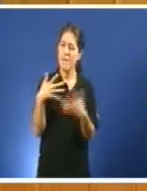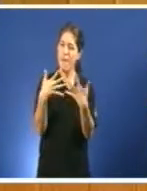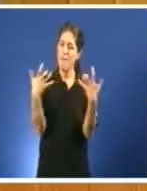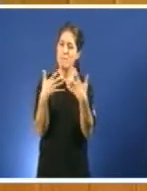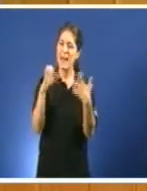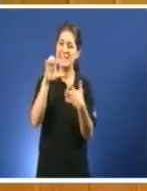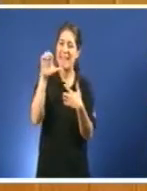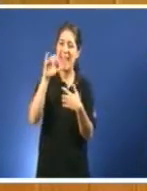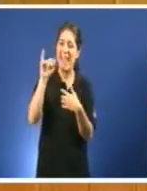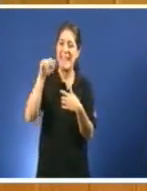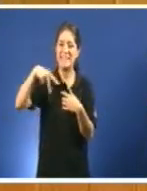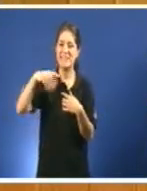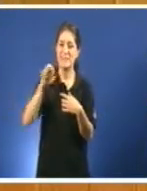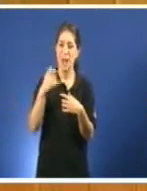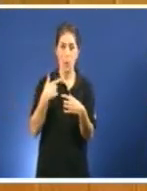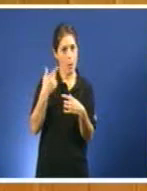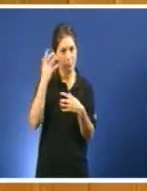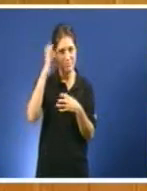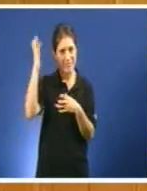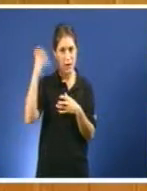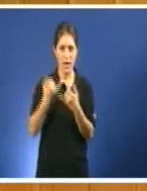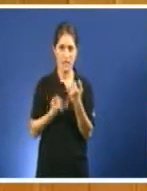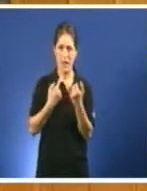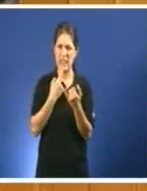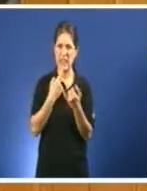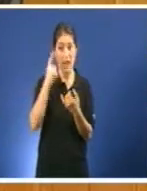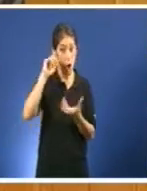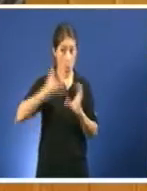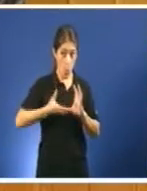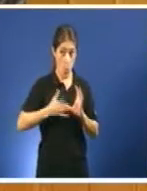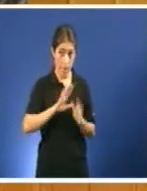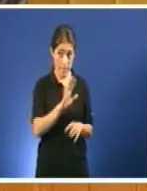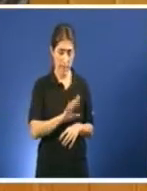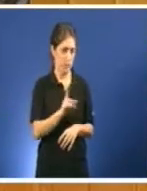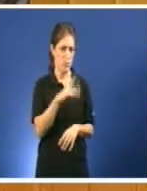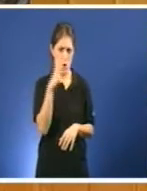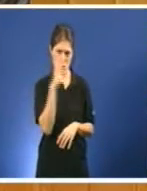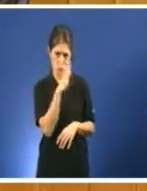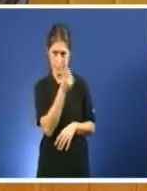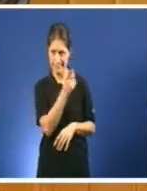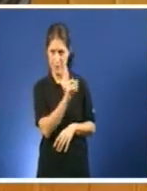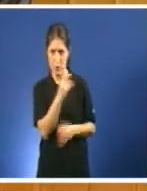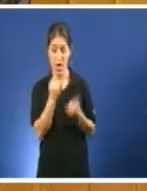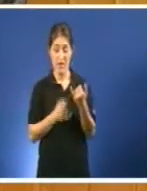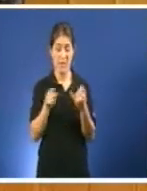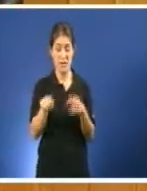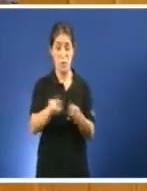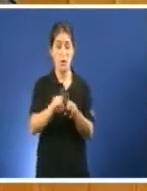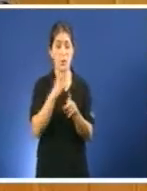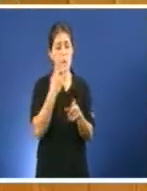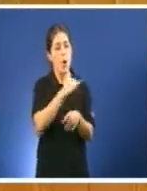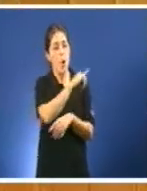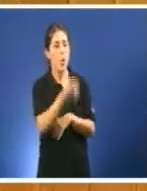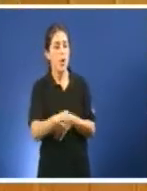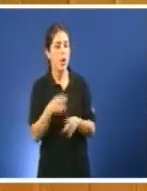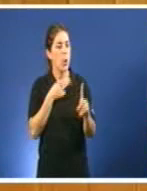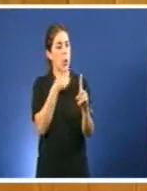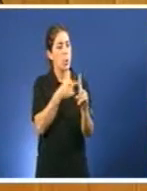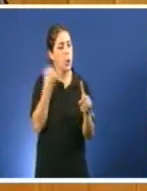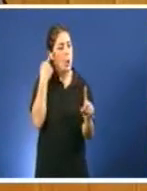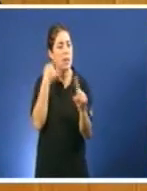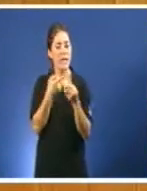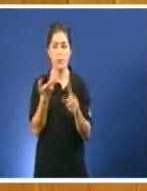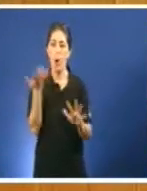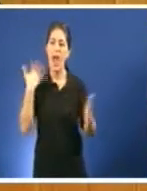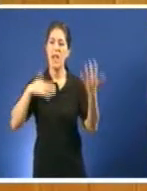é tolura o que se oculta tras as súas posicións. O que se oculta é o uso da crise como coartada